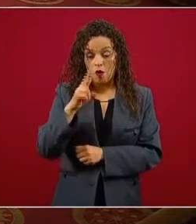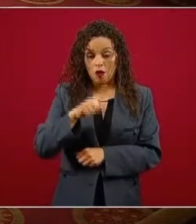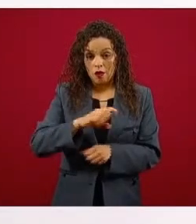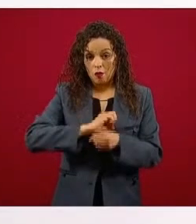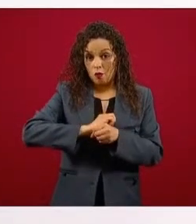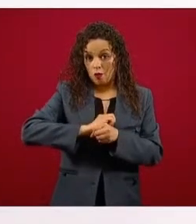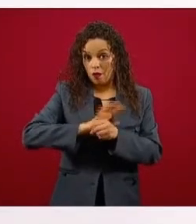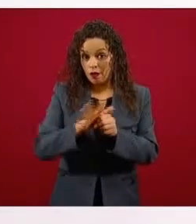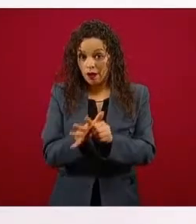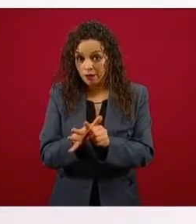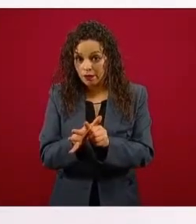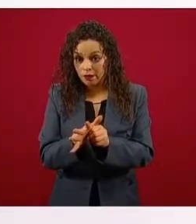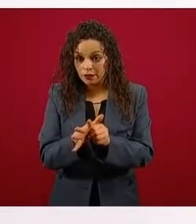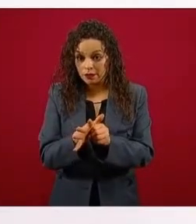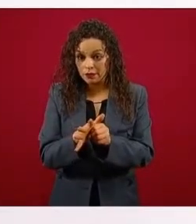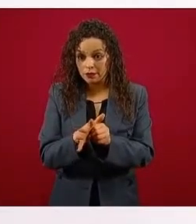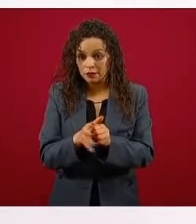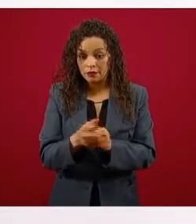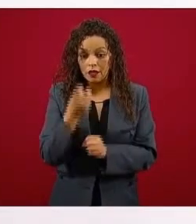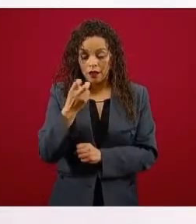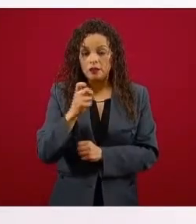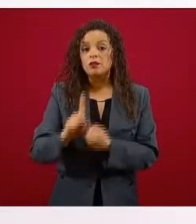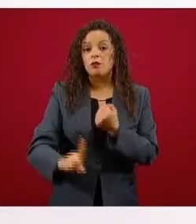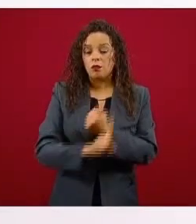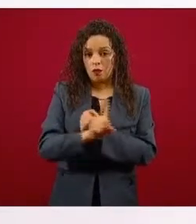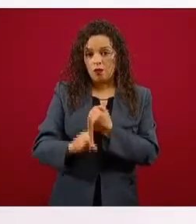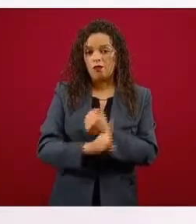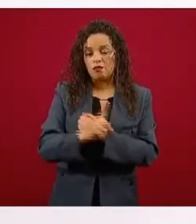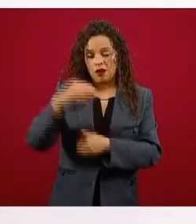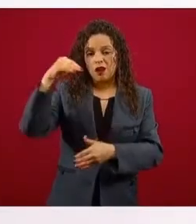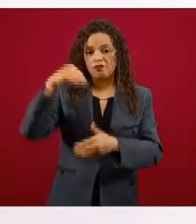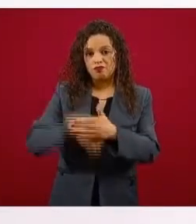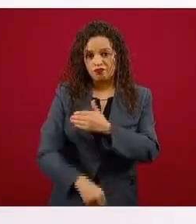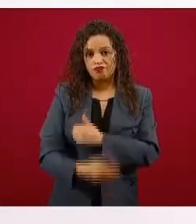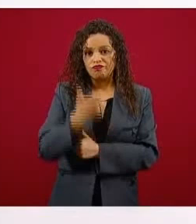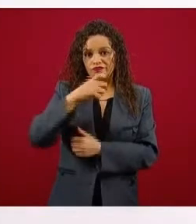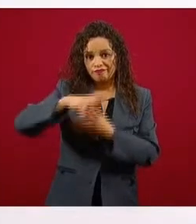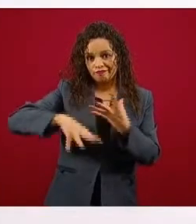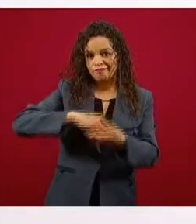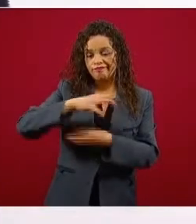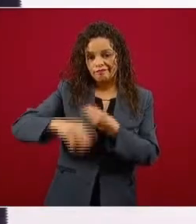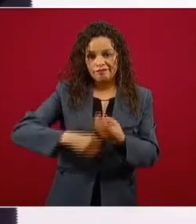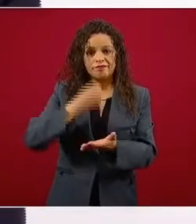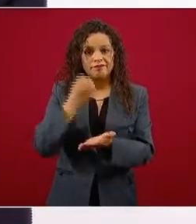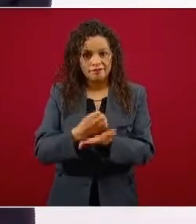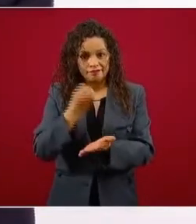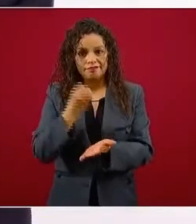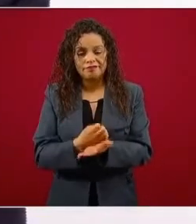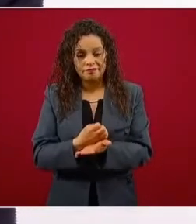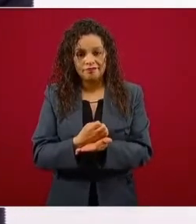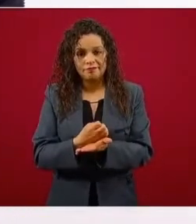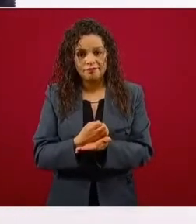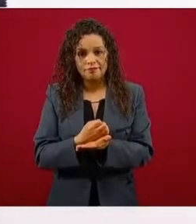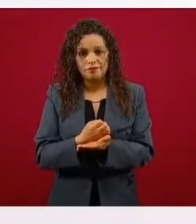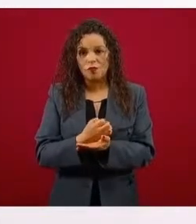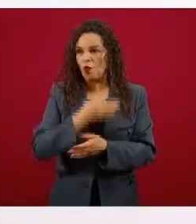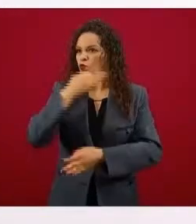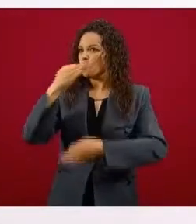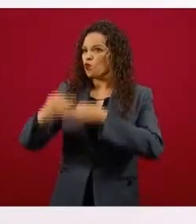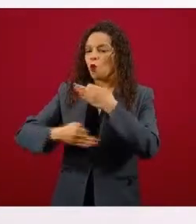coronavirus, por la crisis económica, que se cayeron todas las